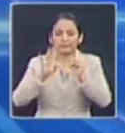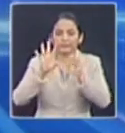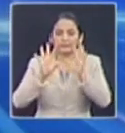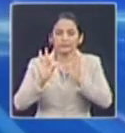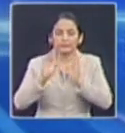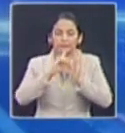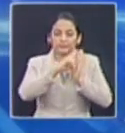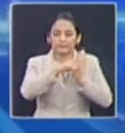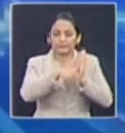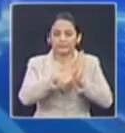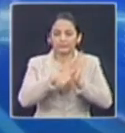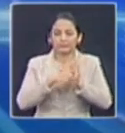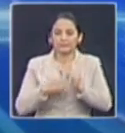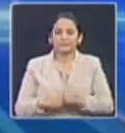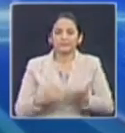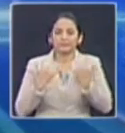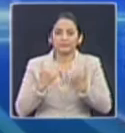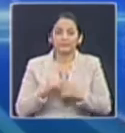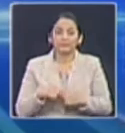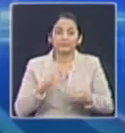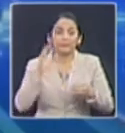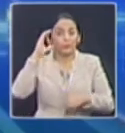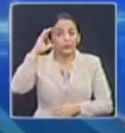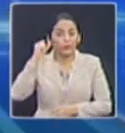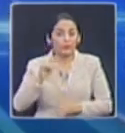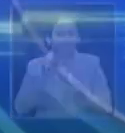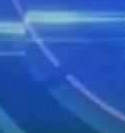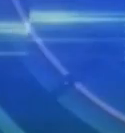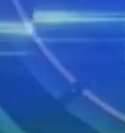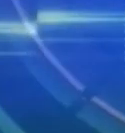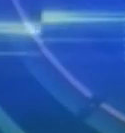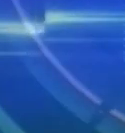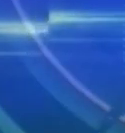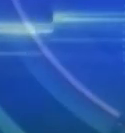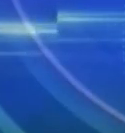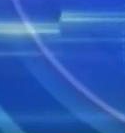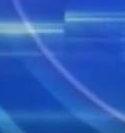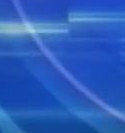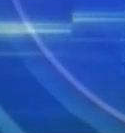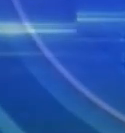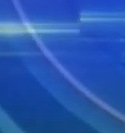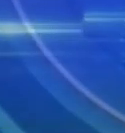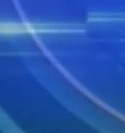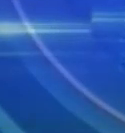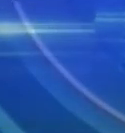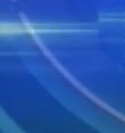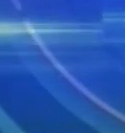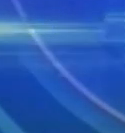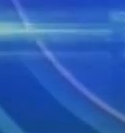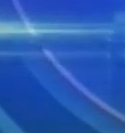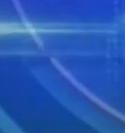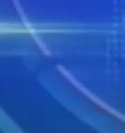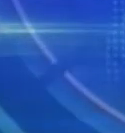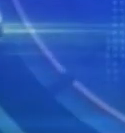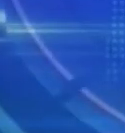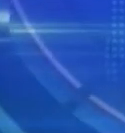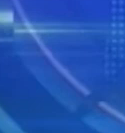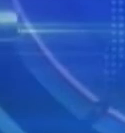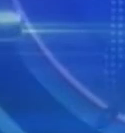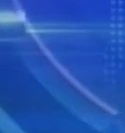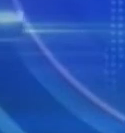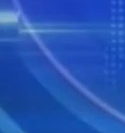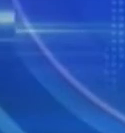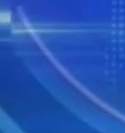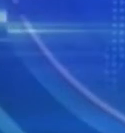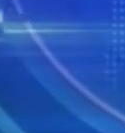7:09 a.m. Saludamos en el estudio de Cuenca al analista económico que está con nosotros esta mañana, Rodrigo Mendieta. ¿Cómo le va, economista? Buen día. Buenos